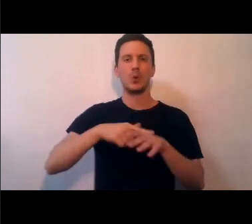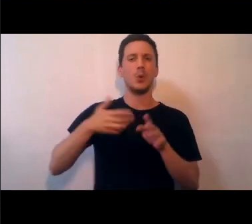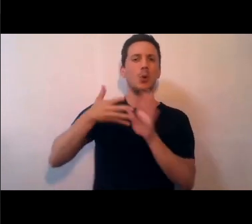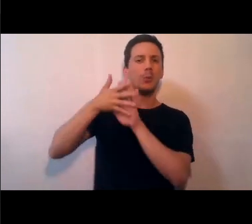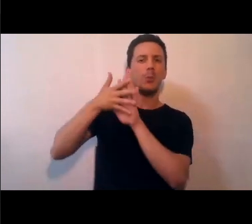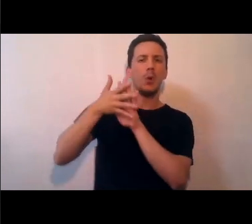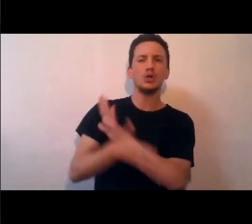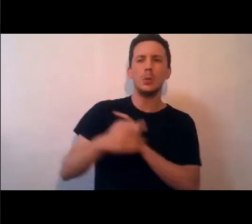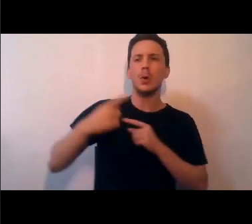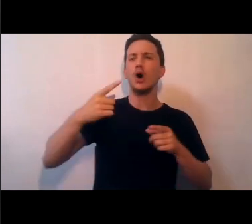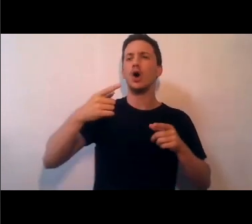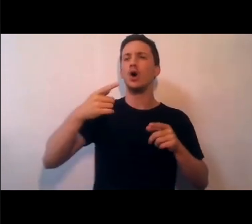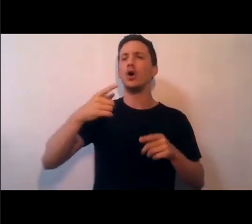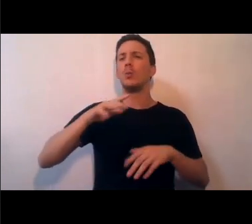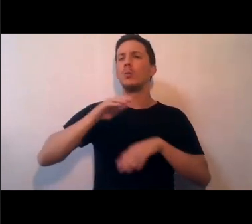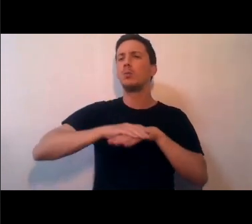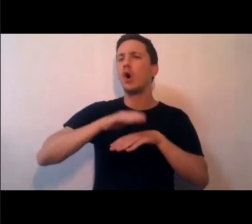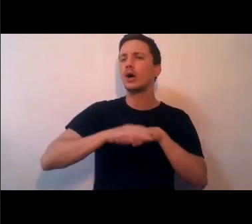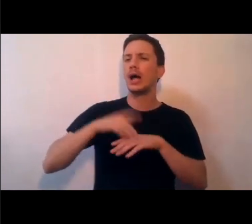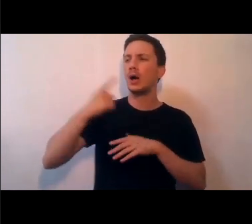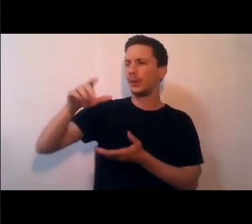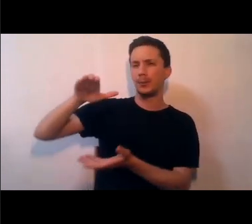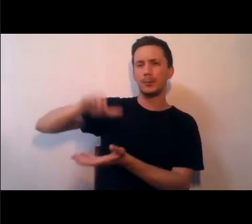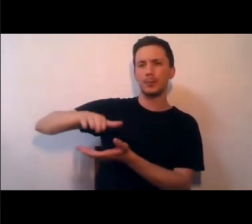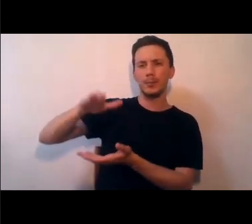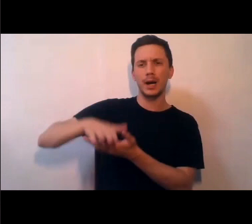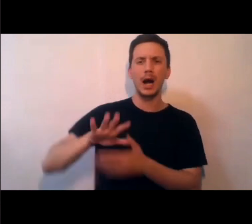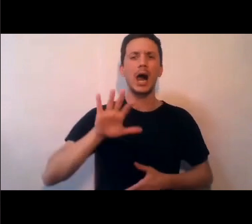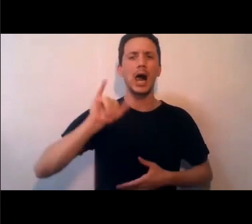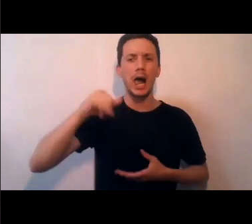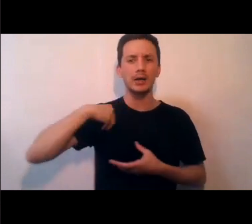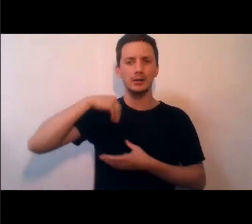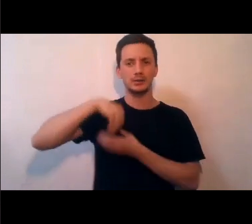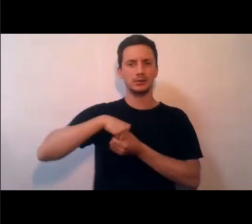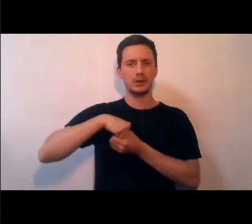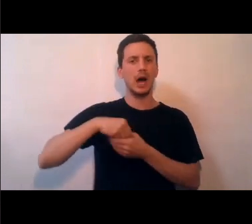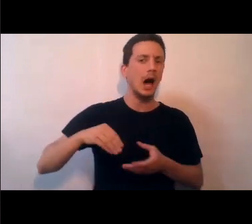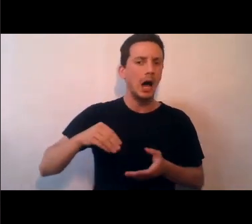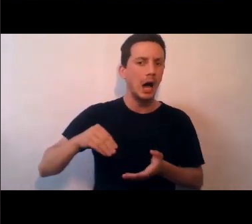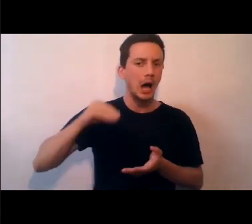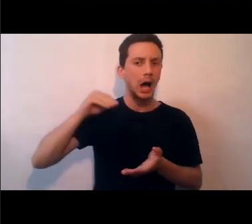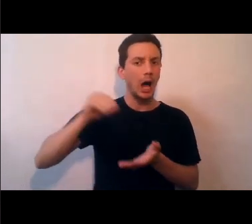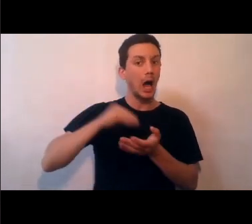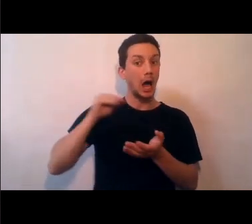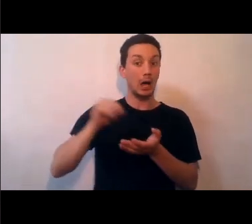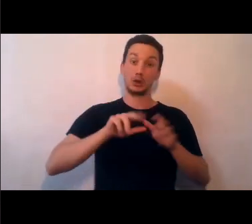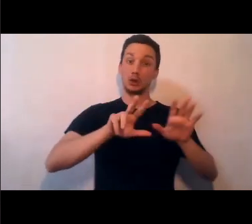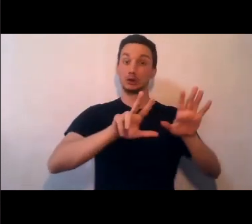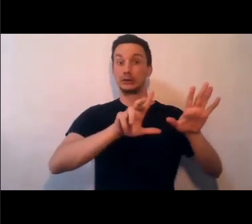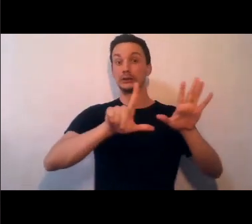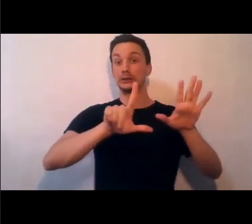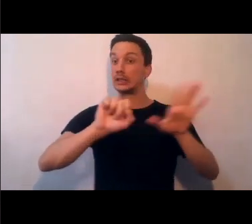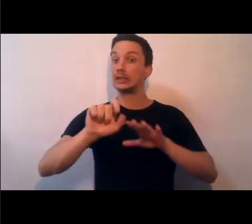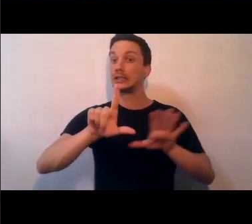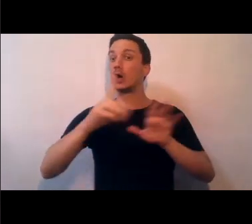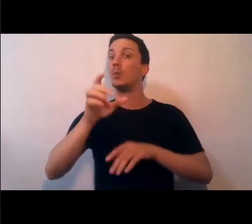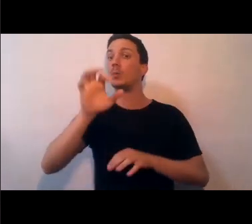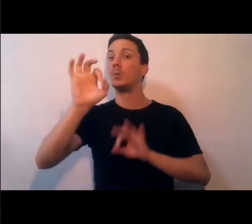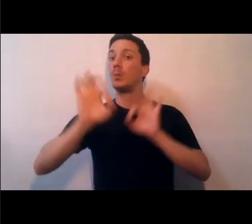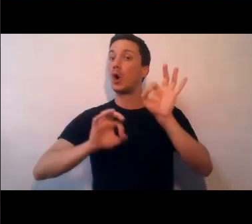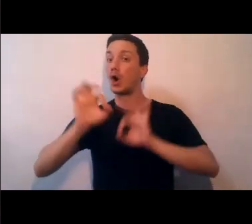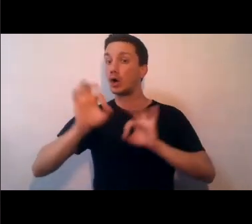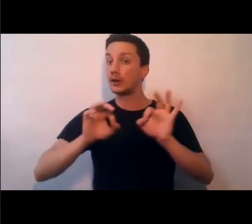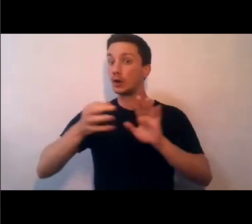tiene dermatitis atópica? Pues porque tiene antecedentes familiares en un 75% de los casos, también porque hay